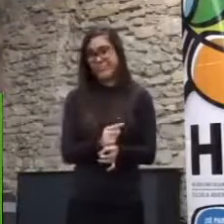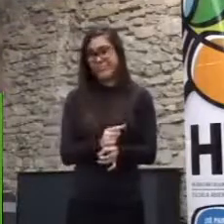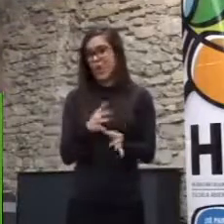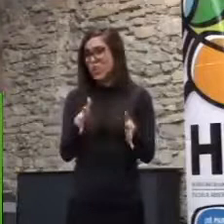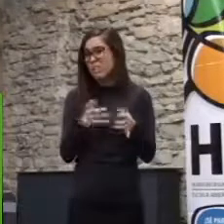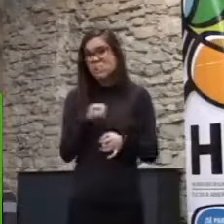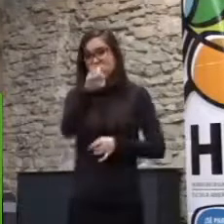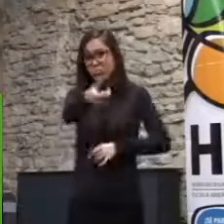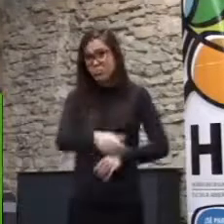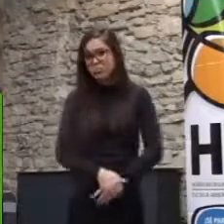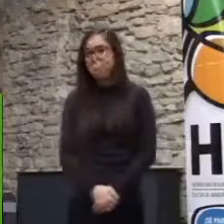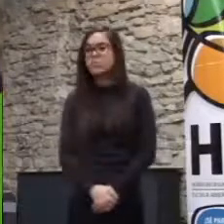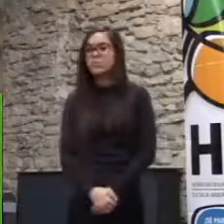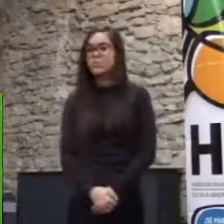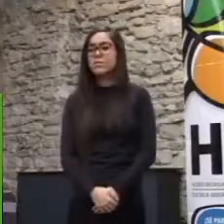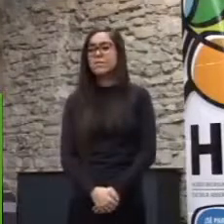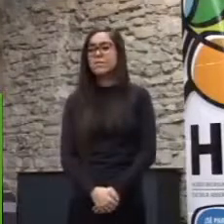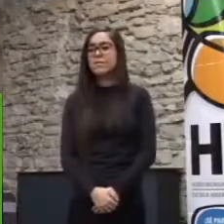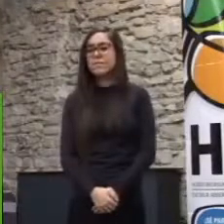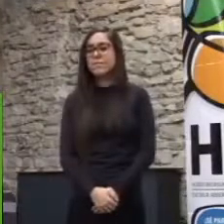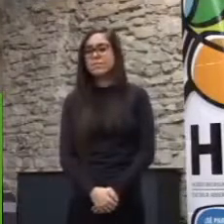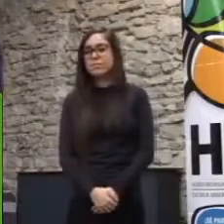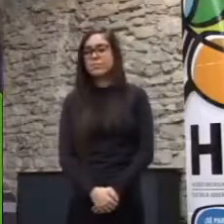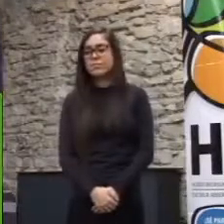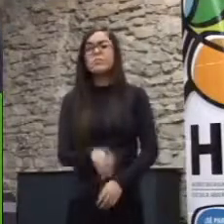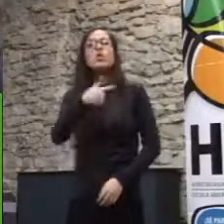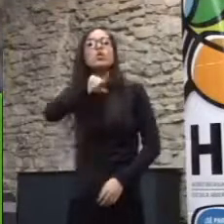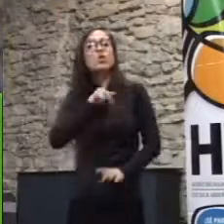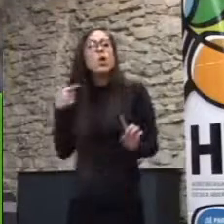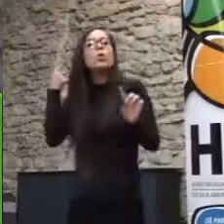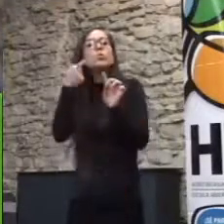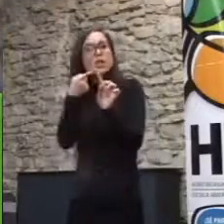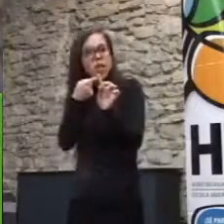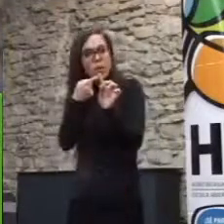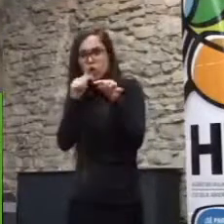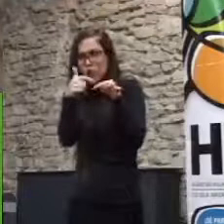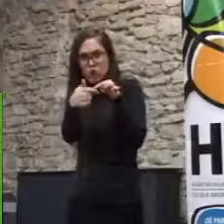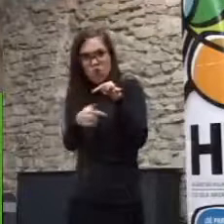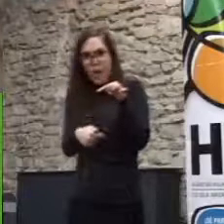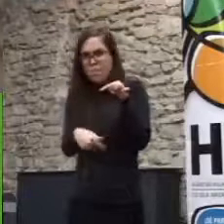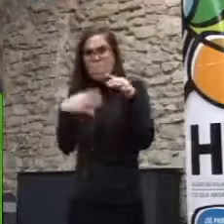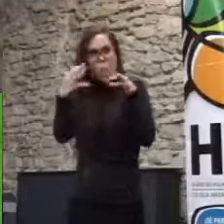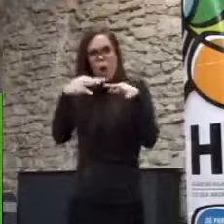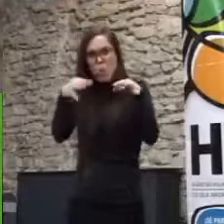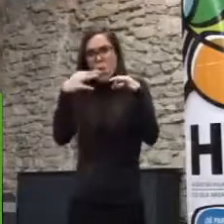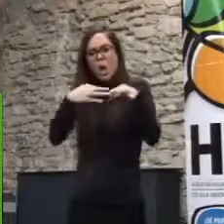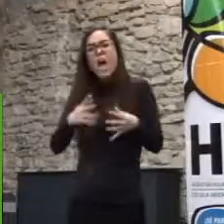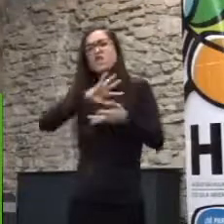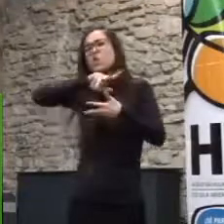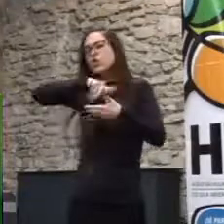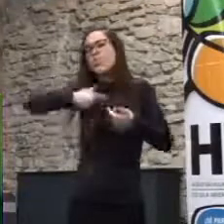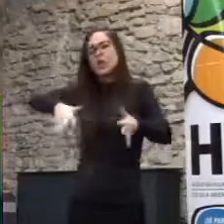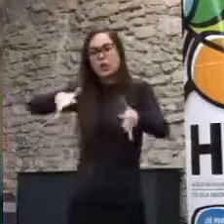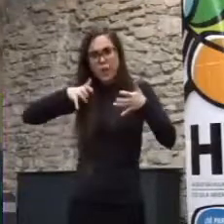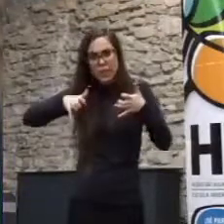veces. Pero bueno, sigue siendo nuestra misión y nuestro objetivo diario, ¿no? Quiero decir, al final, lo que nos gusta y lo que nos,